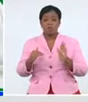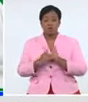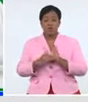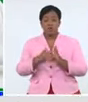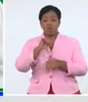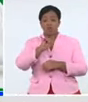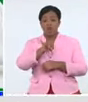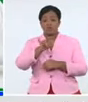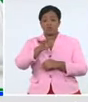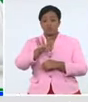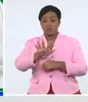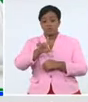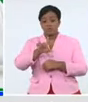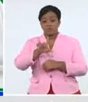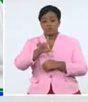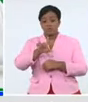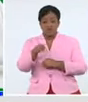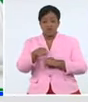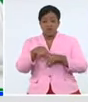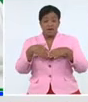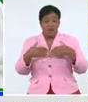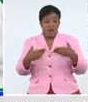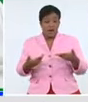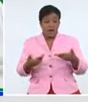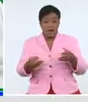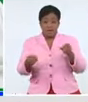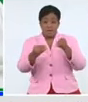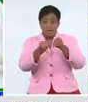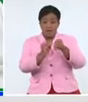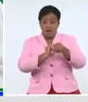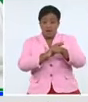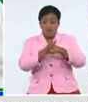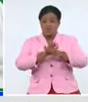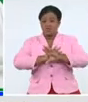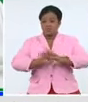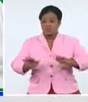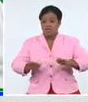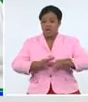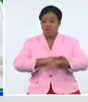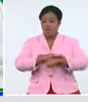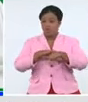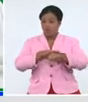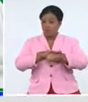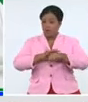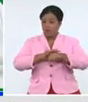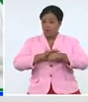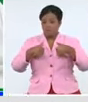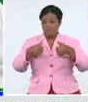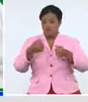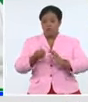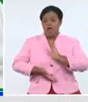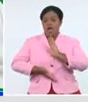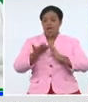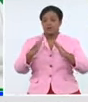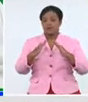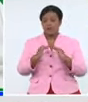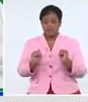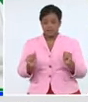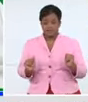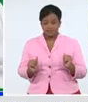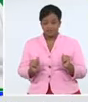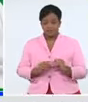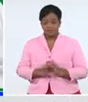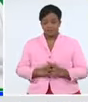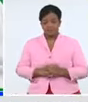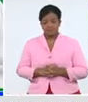932.951 personas que han tenido 19 en Cuba y se han recuperado de la enfermedad, que es el